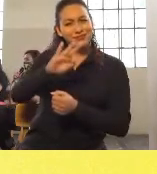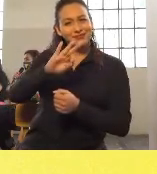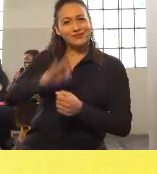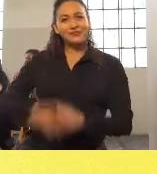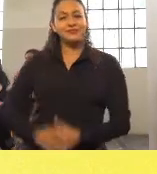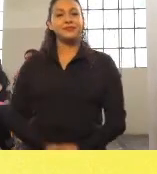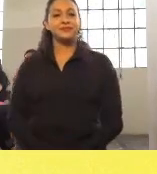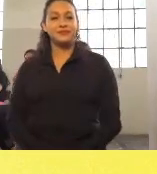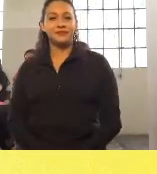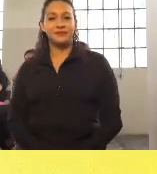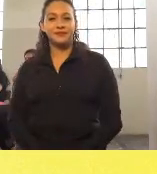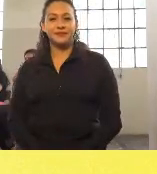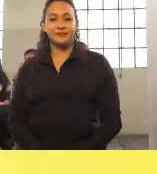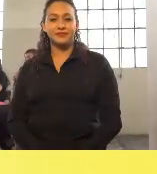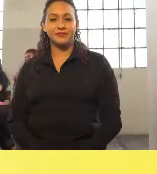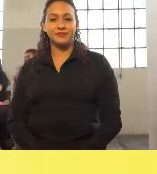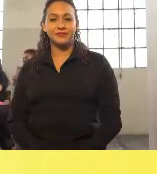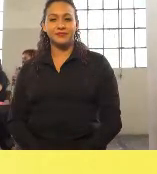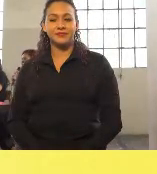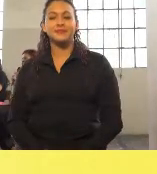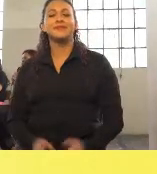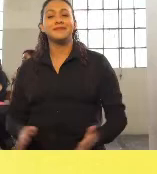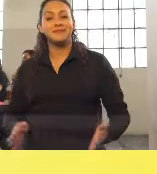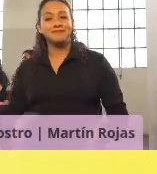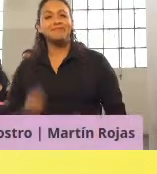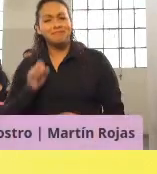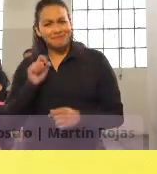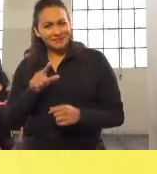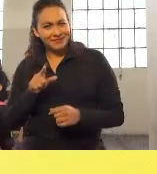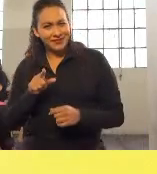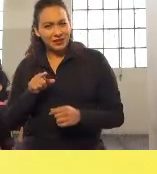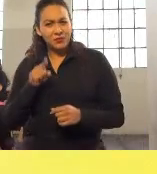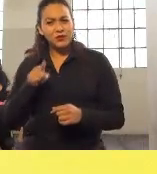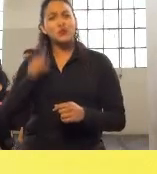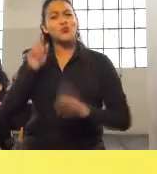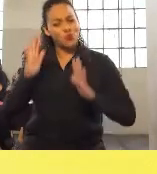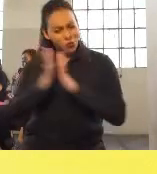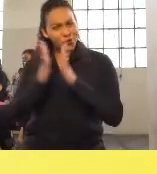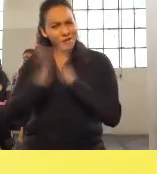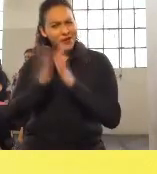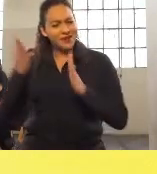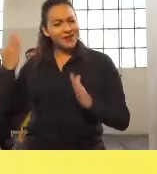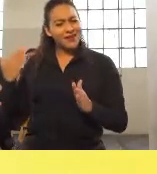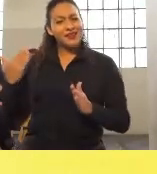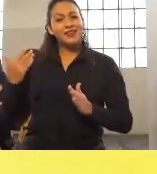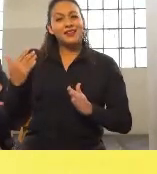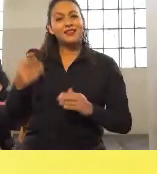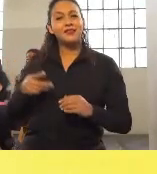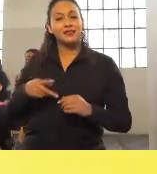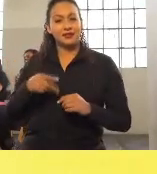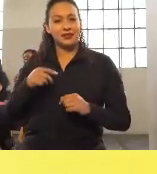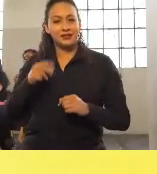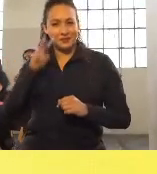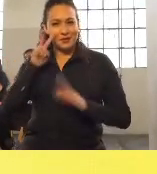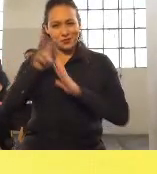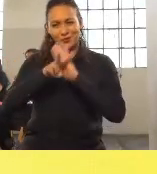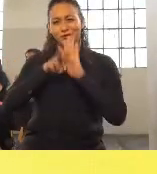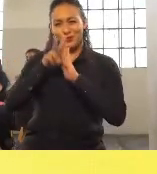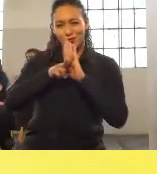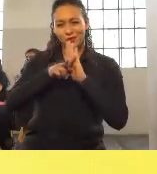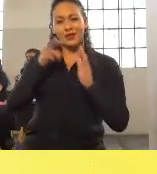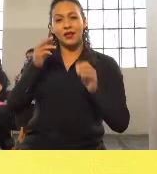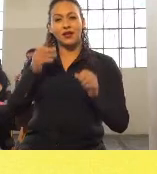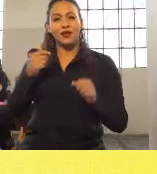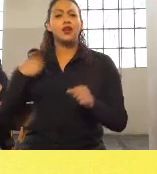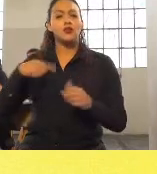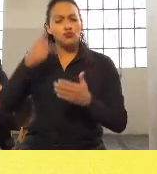Sí, nada más, las fieras, o sea, aparte de tener también estas activaciones que surgen súper rápido, bueno, en el video, o sea, también estamos